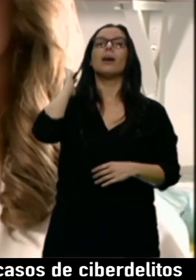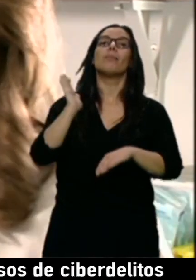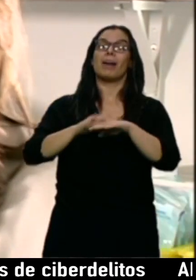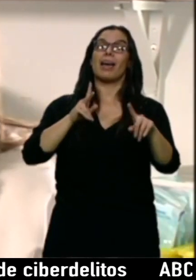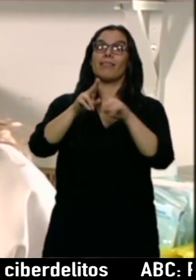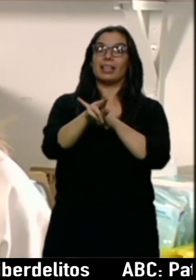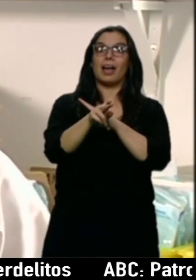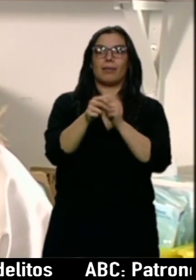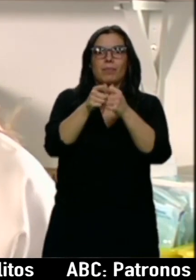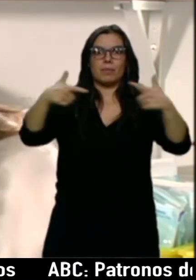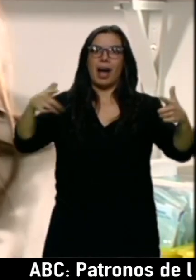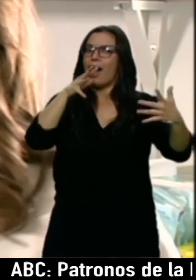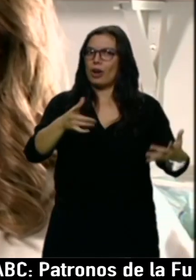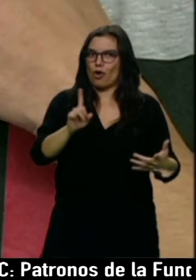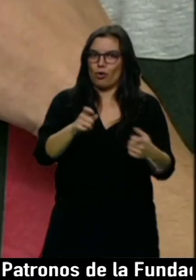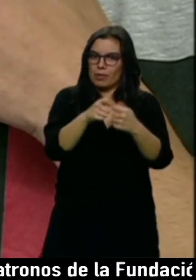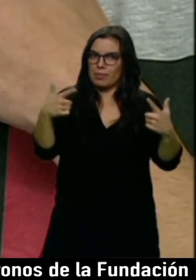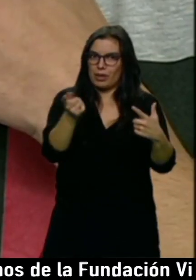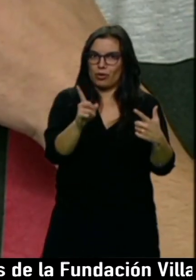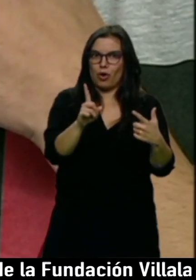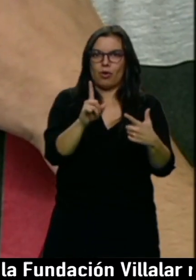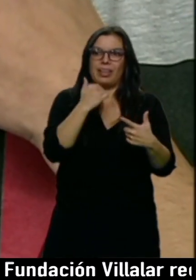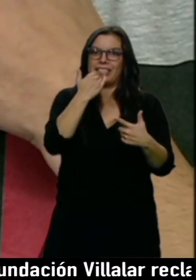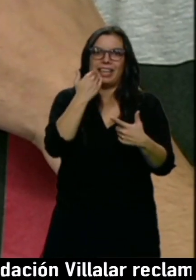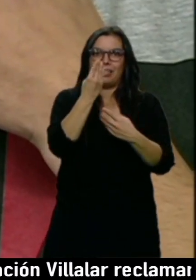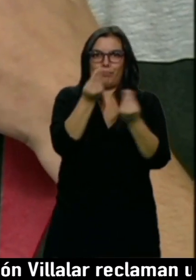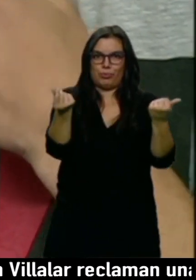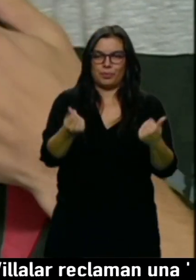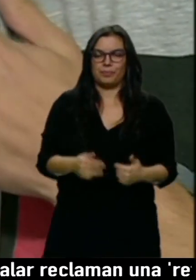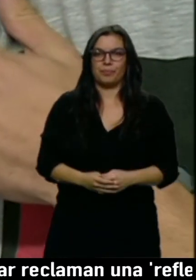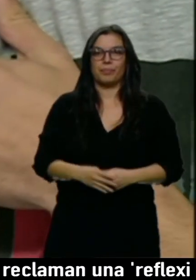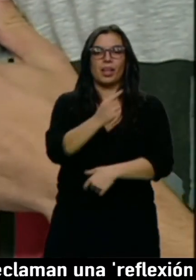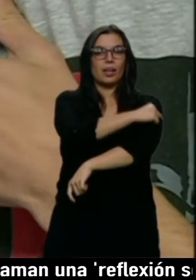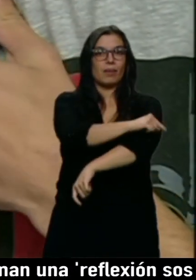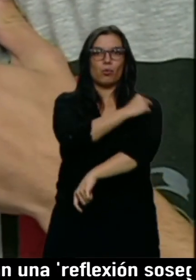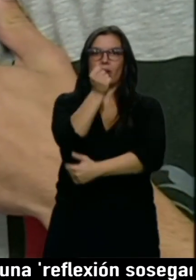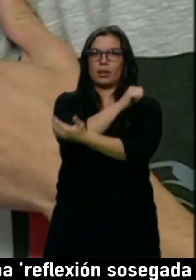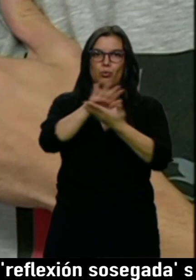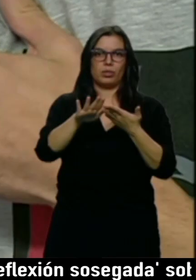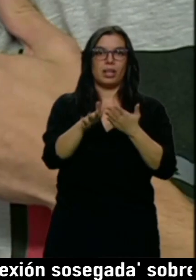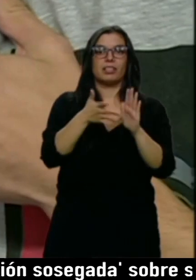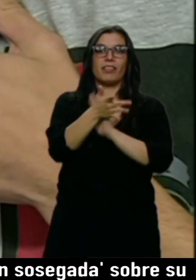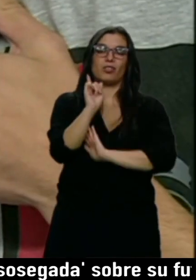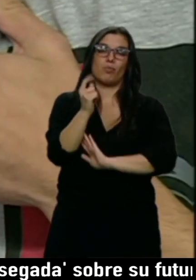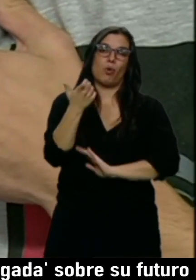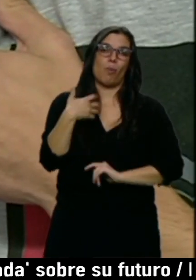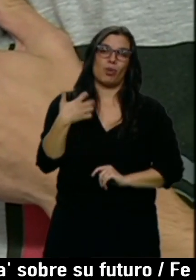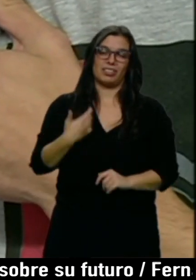no lo tenemos y es prácticamente una enfermedad erradicada. La dosis es gratuita, solo supone la molestia de un pinchazo.